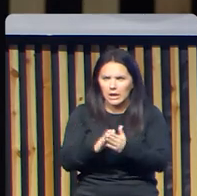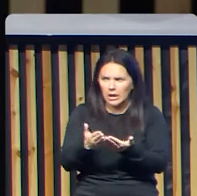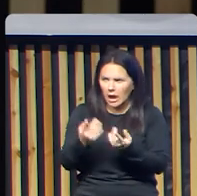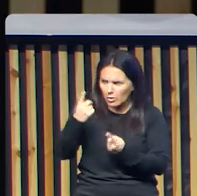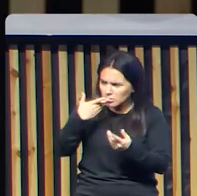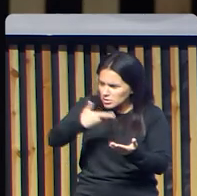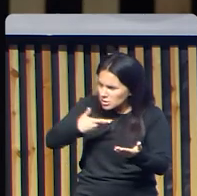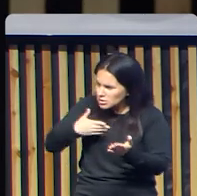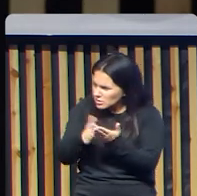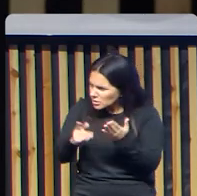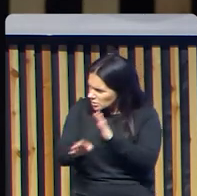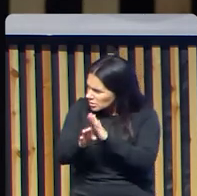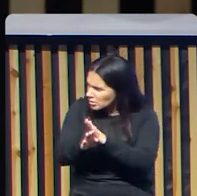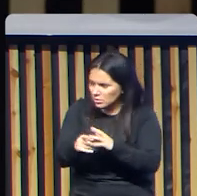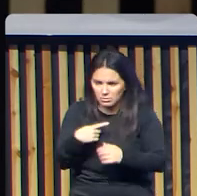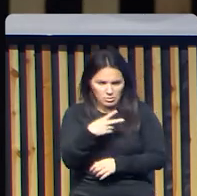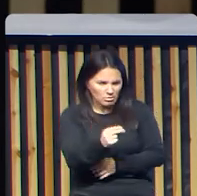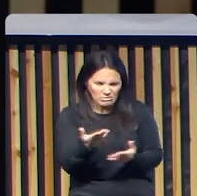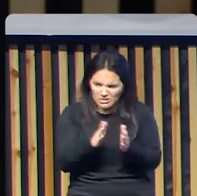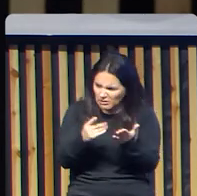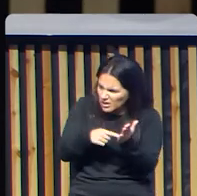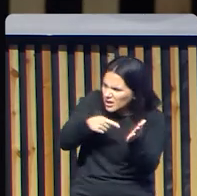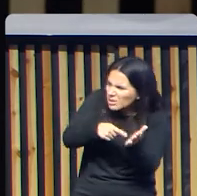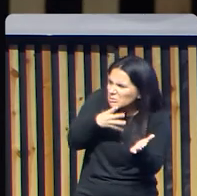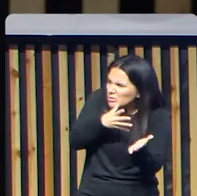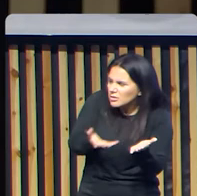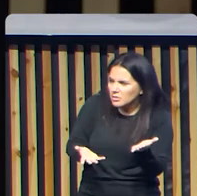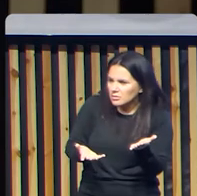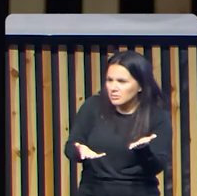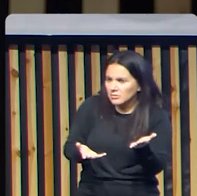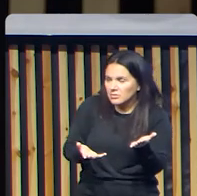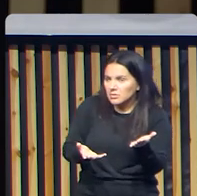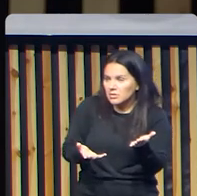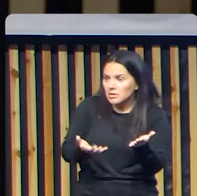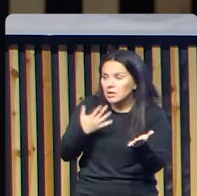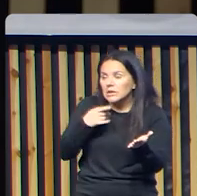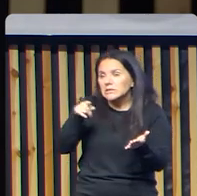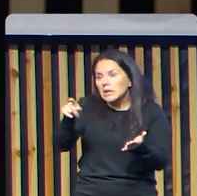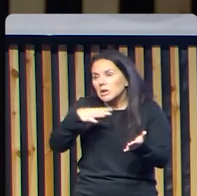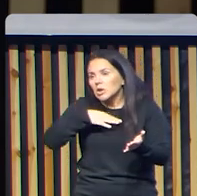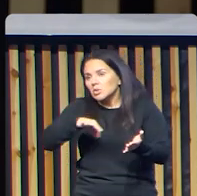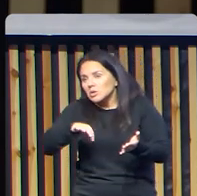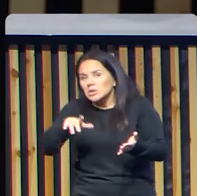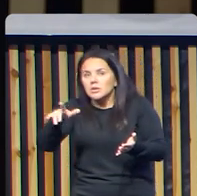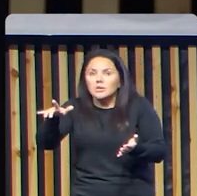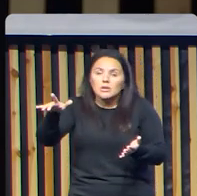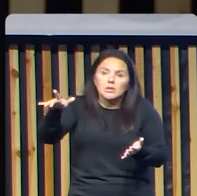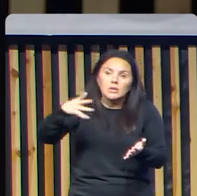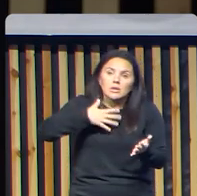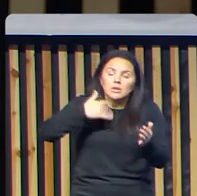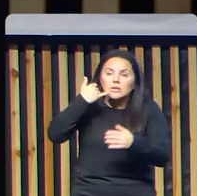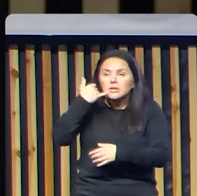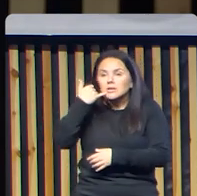clientes que tienen libreta y nos dijeron No porque pone libreta aquí más tiene usted la posibilidad de llamar